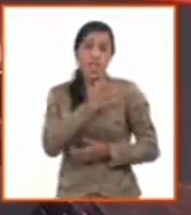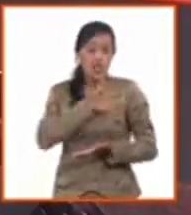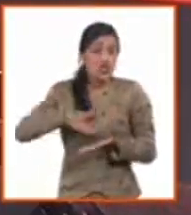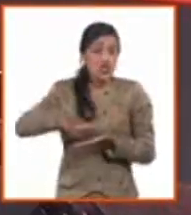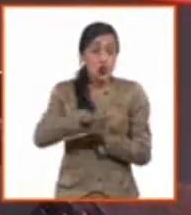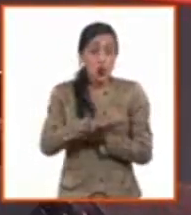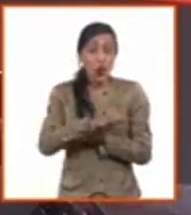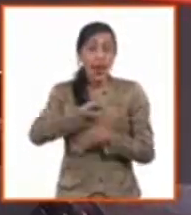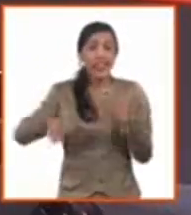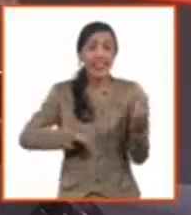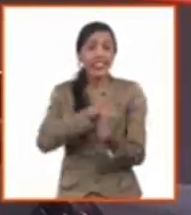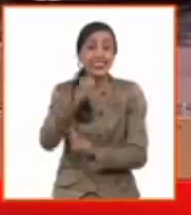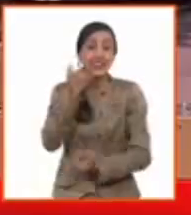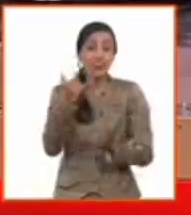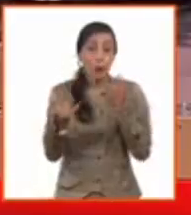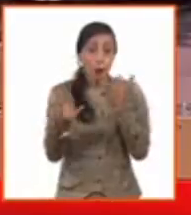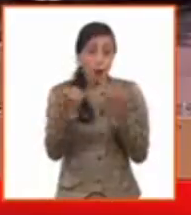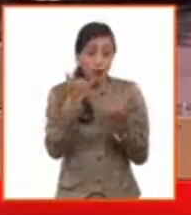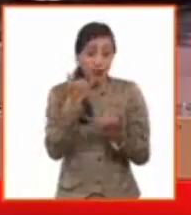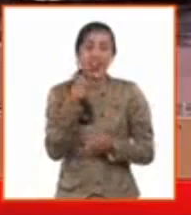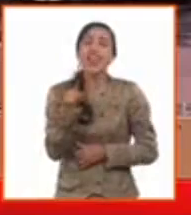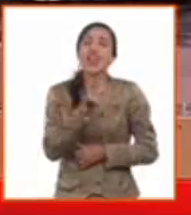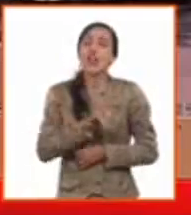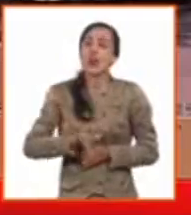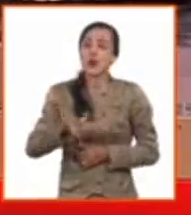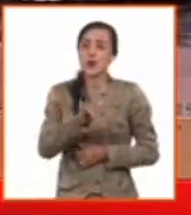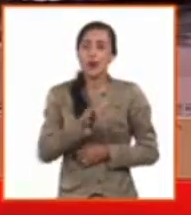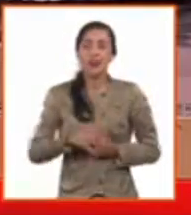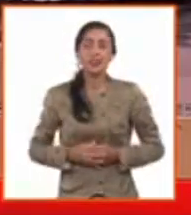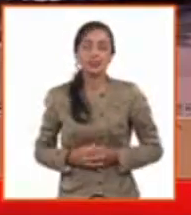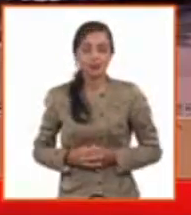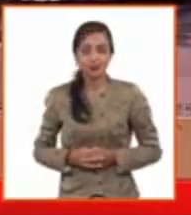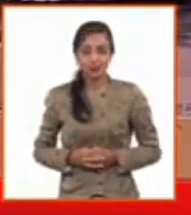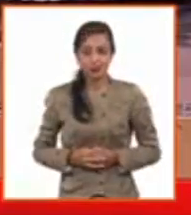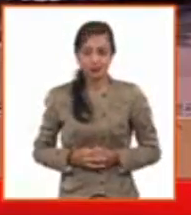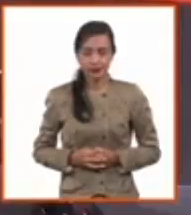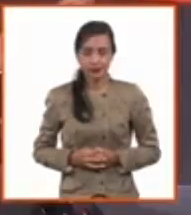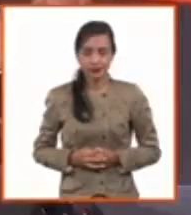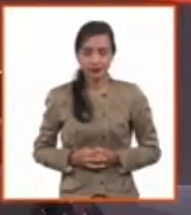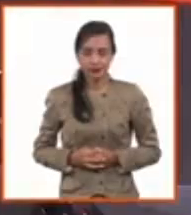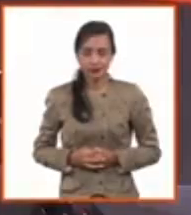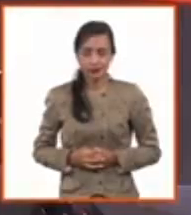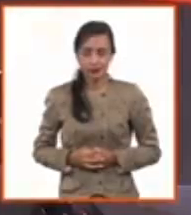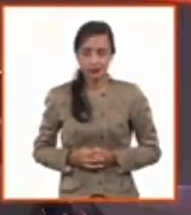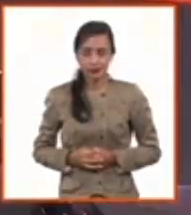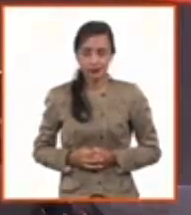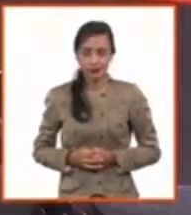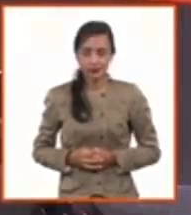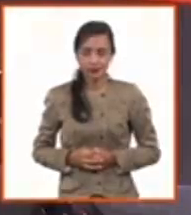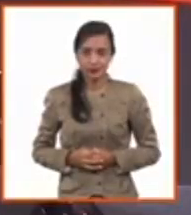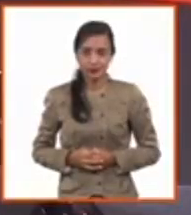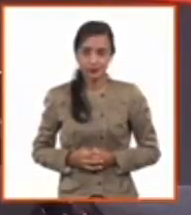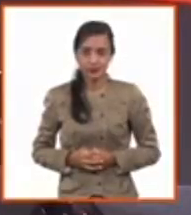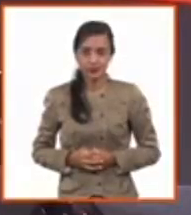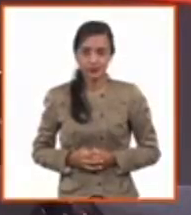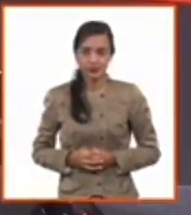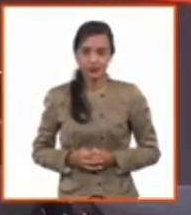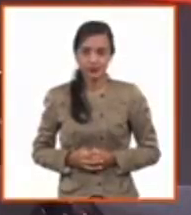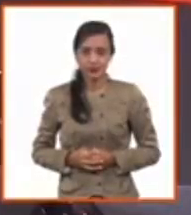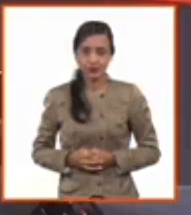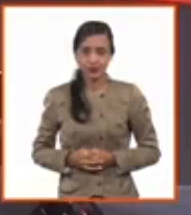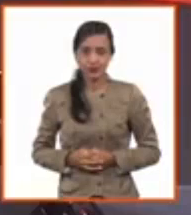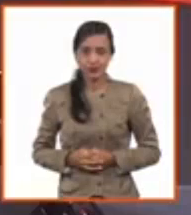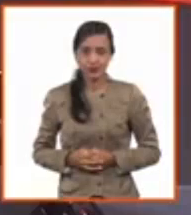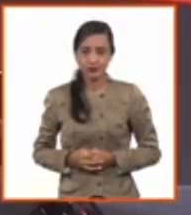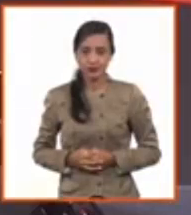sony transfer mobile han venido a complementarios y amarillo a complementarlo con sistema de comercio electrónico